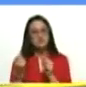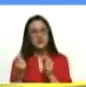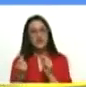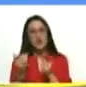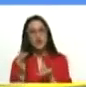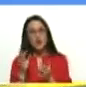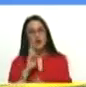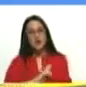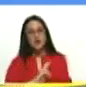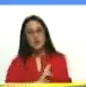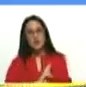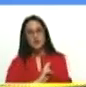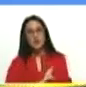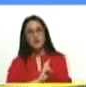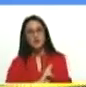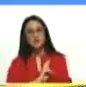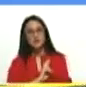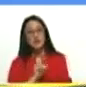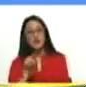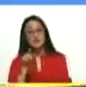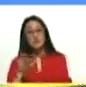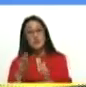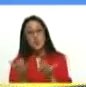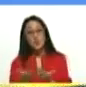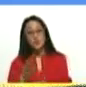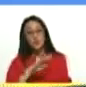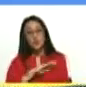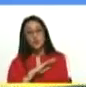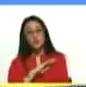de religiones. A ese mundo pertenecemos.